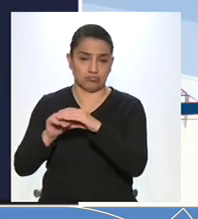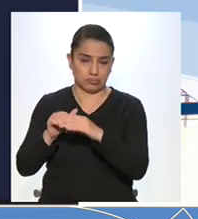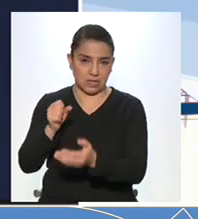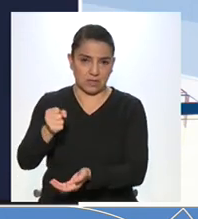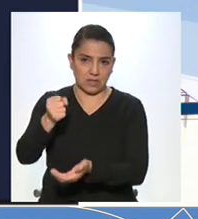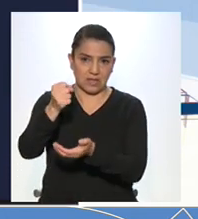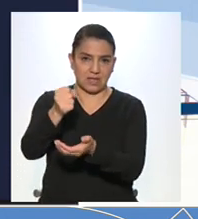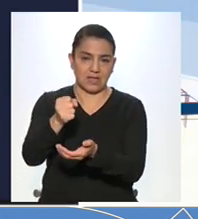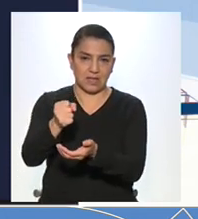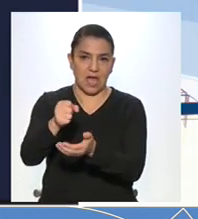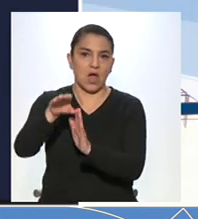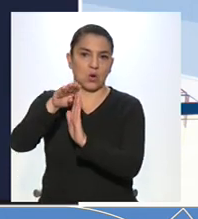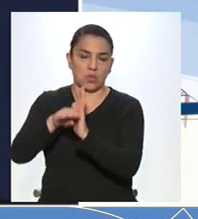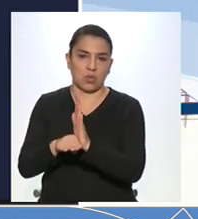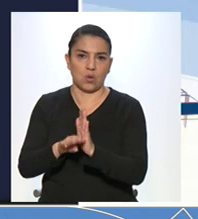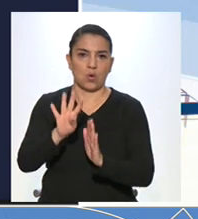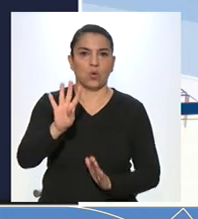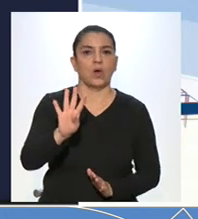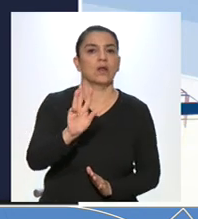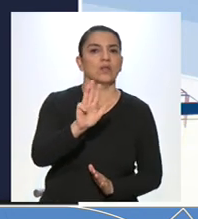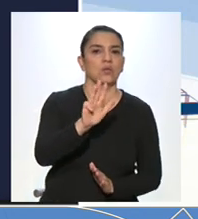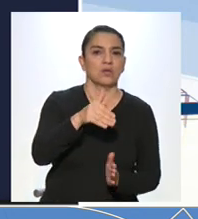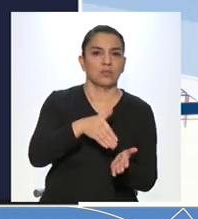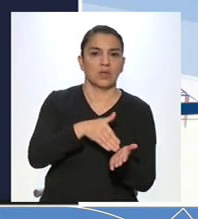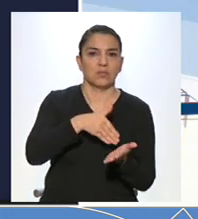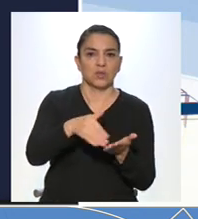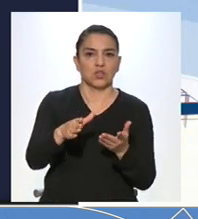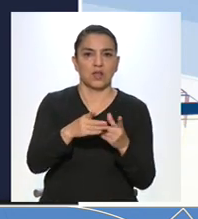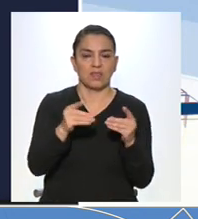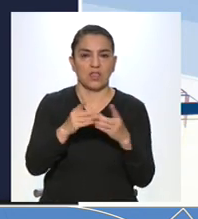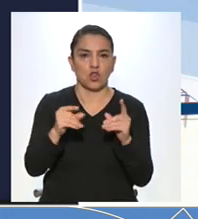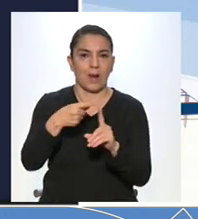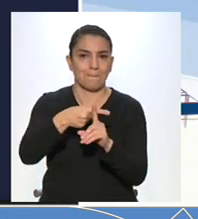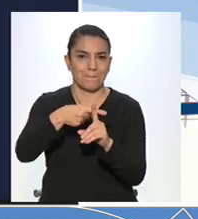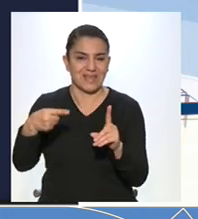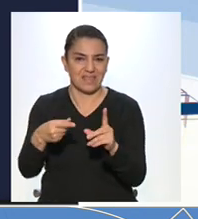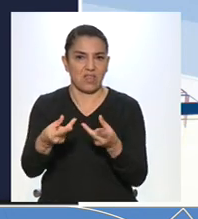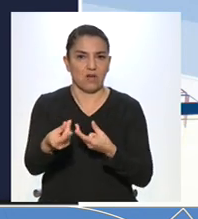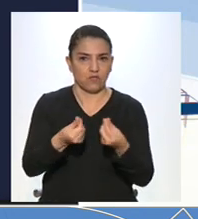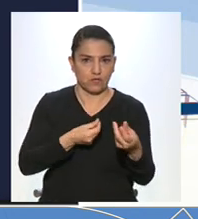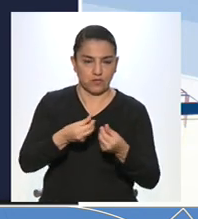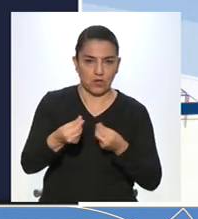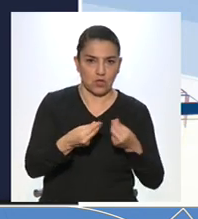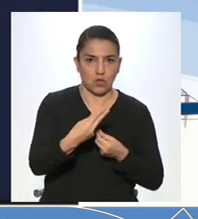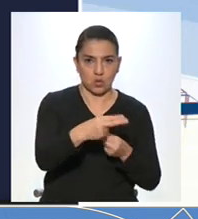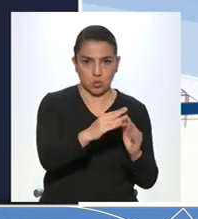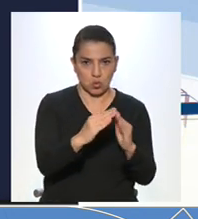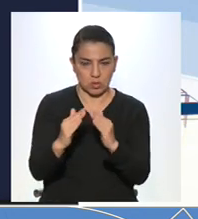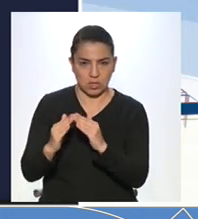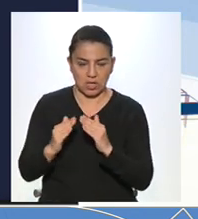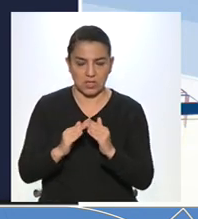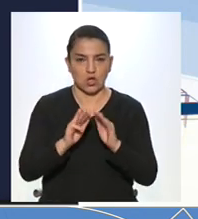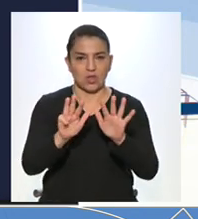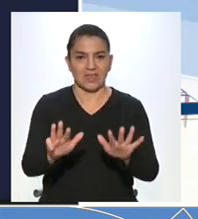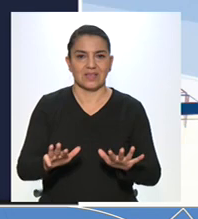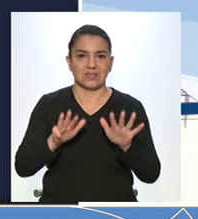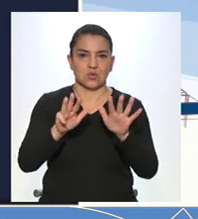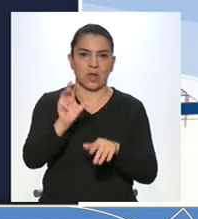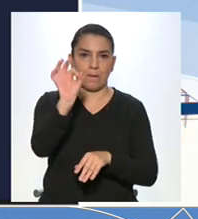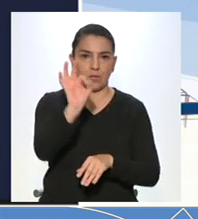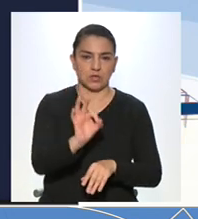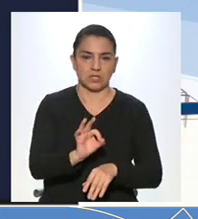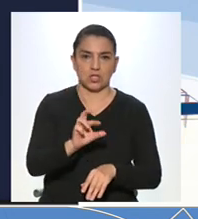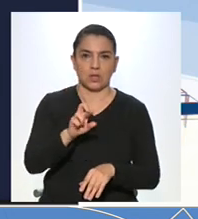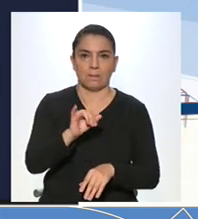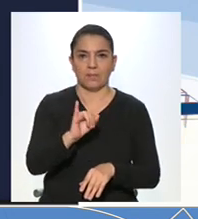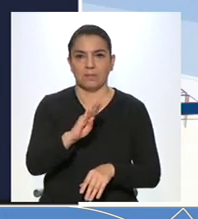mil millones de dólares, equivalente aproximadamente a la mitad de los activos financieros de los hogares y a un 19% del producto, como consecuencia